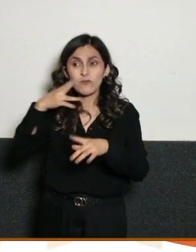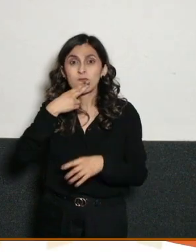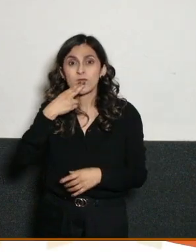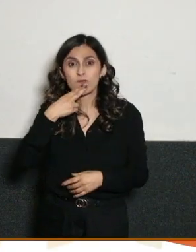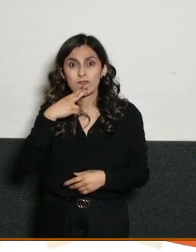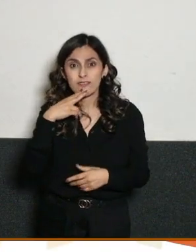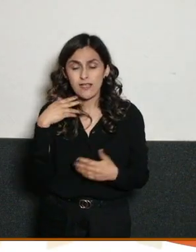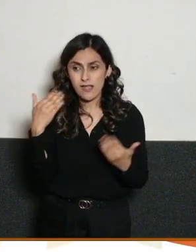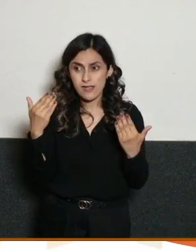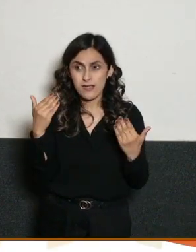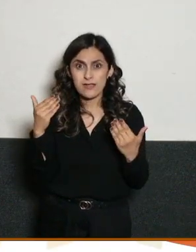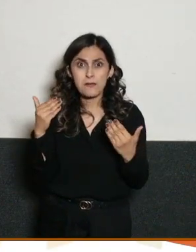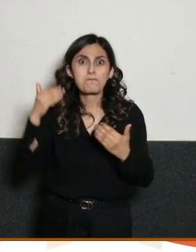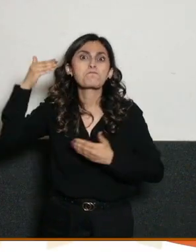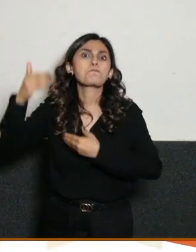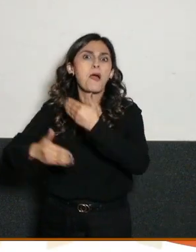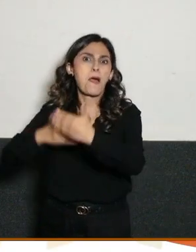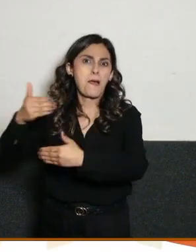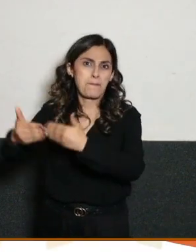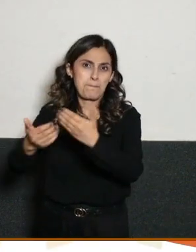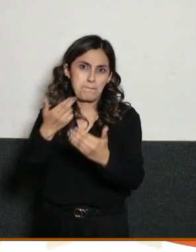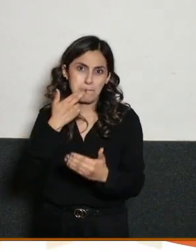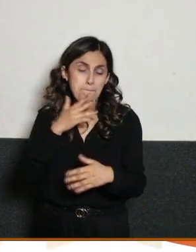y competitiva enorme.